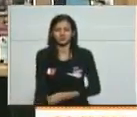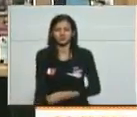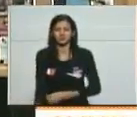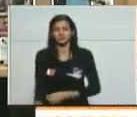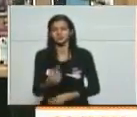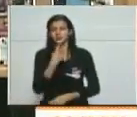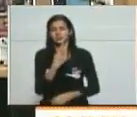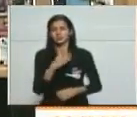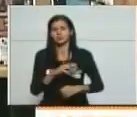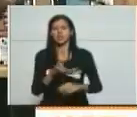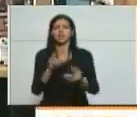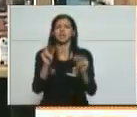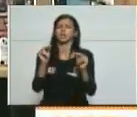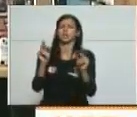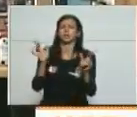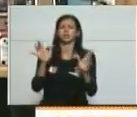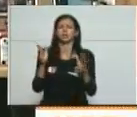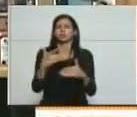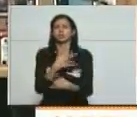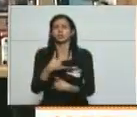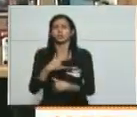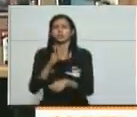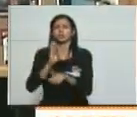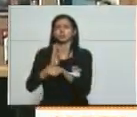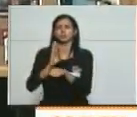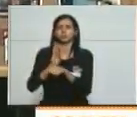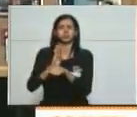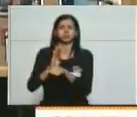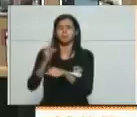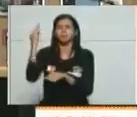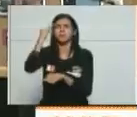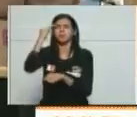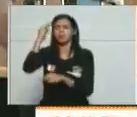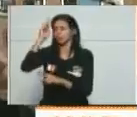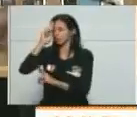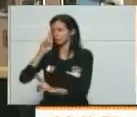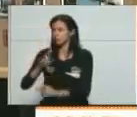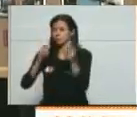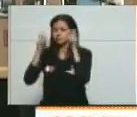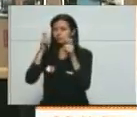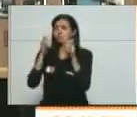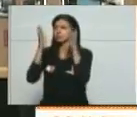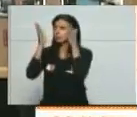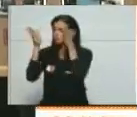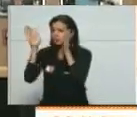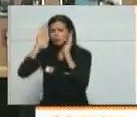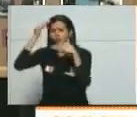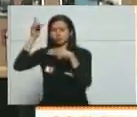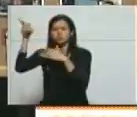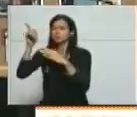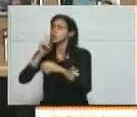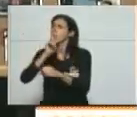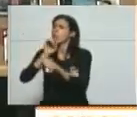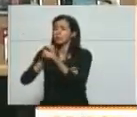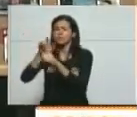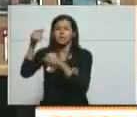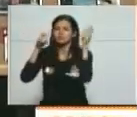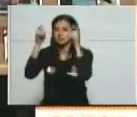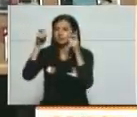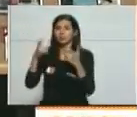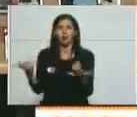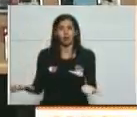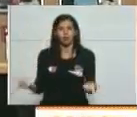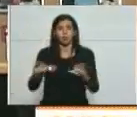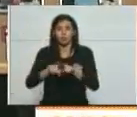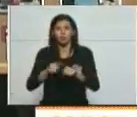Entonces llegan y dicen, no, lo que pasa es que queremos preservar el legado del comandante Chávez porque nosotros le hacemos caso al comandante Chávez. El comandante Chávez nos dijo el